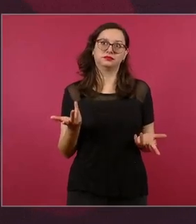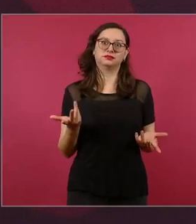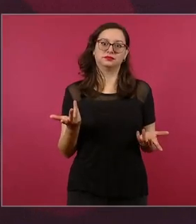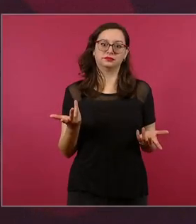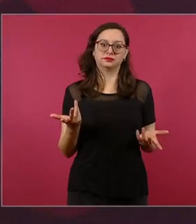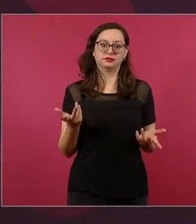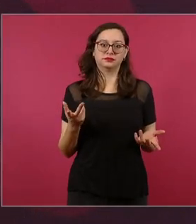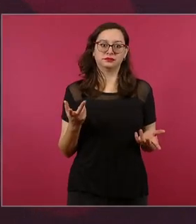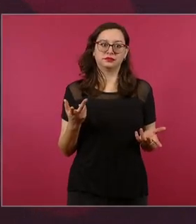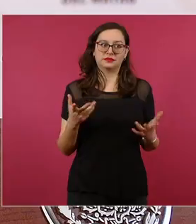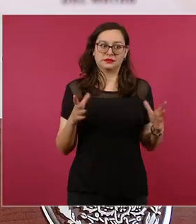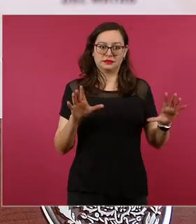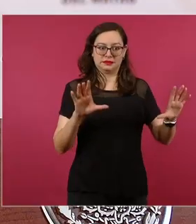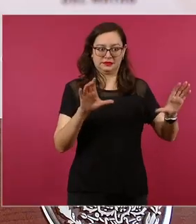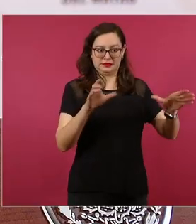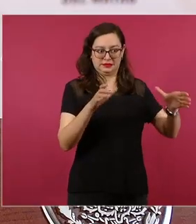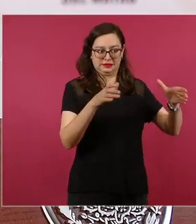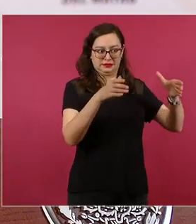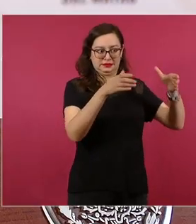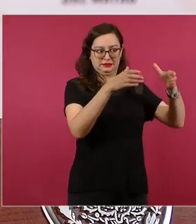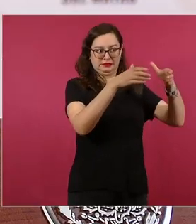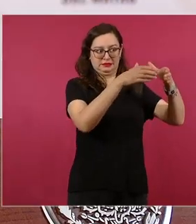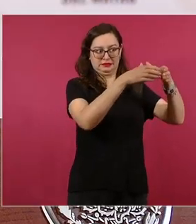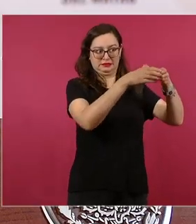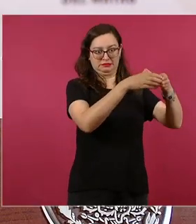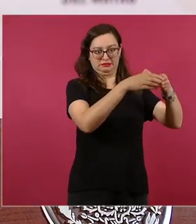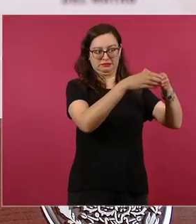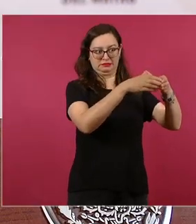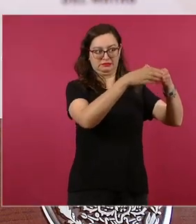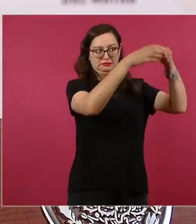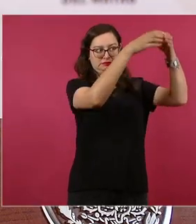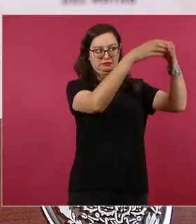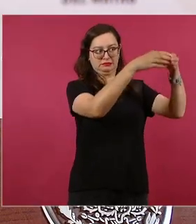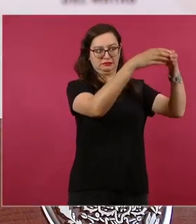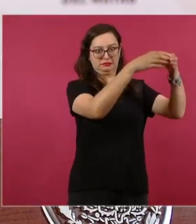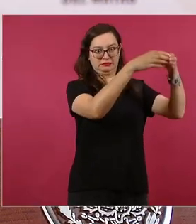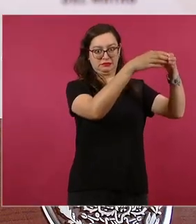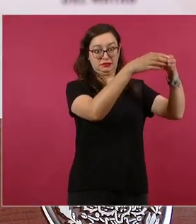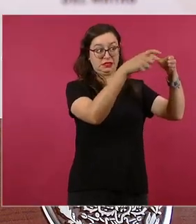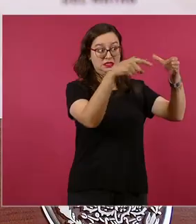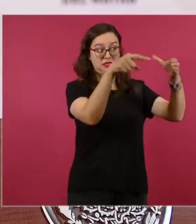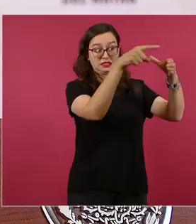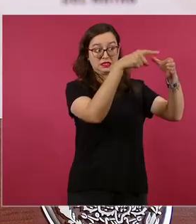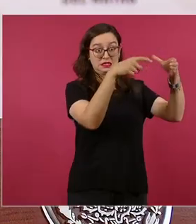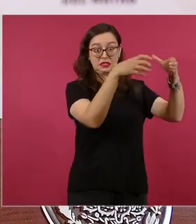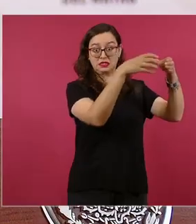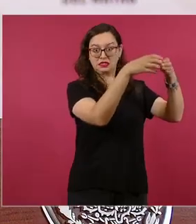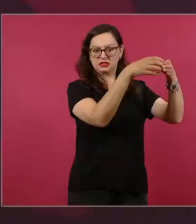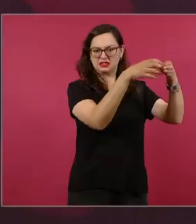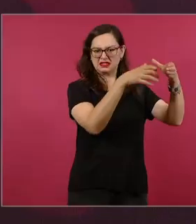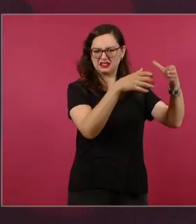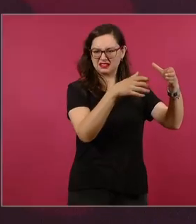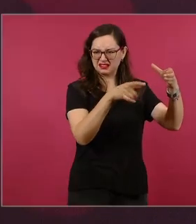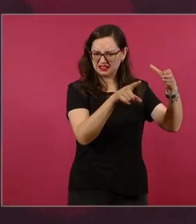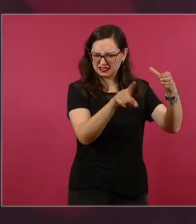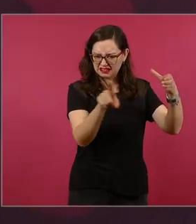Está muy difícil que lo asimilen, lo internalicen las cúpulas,